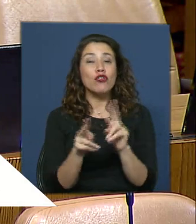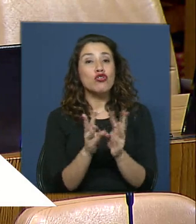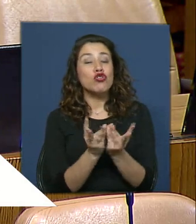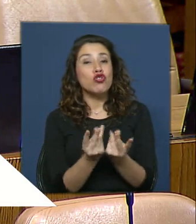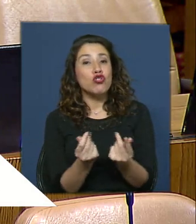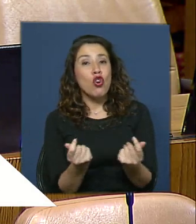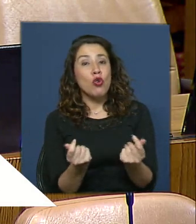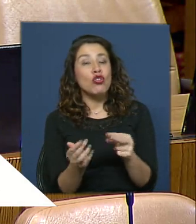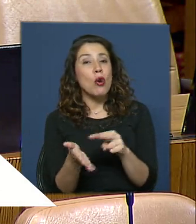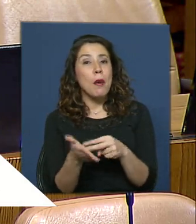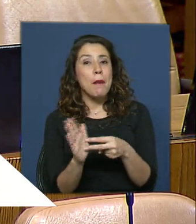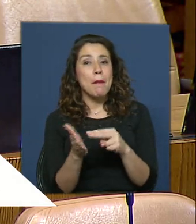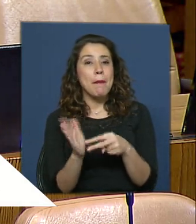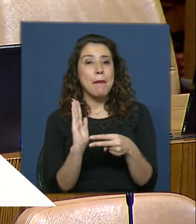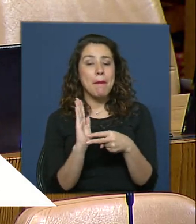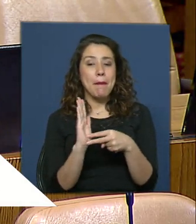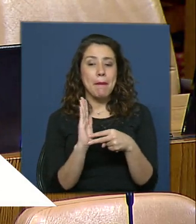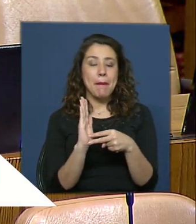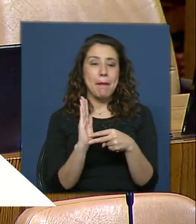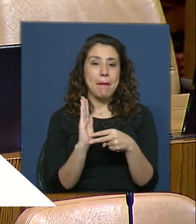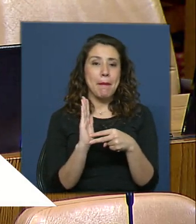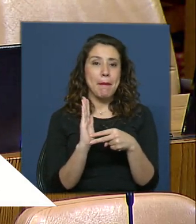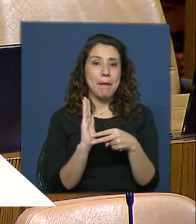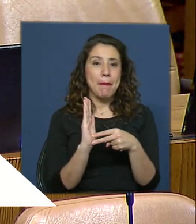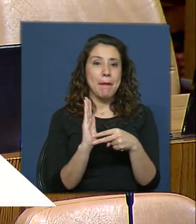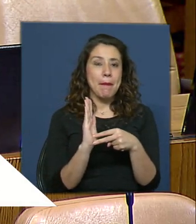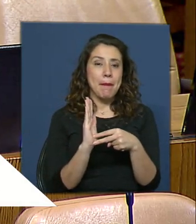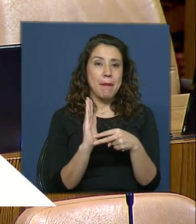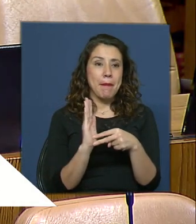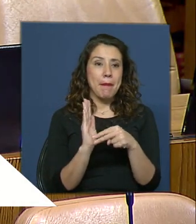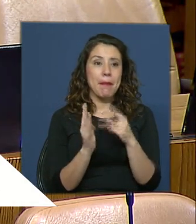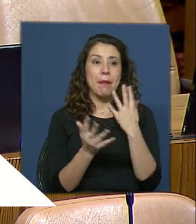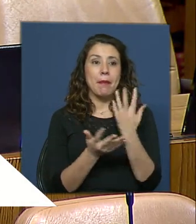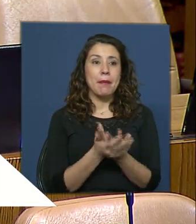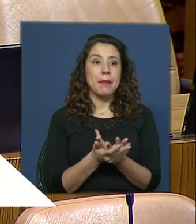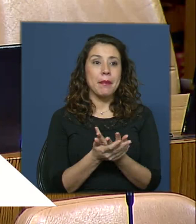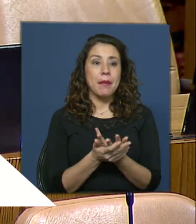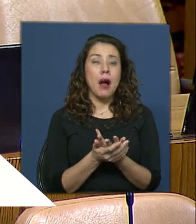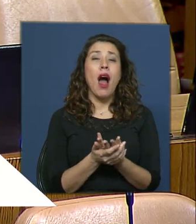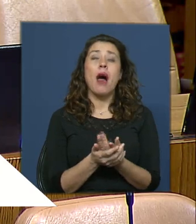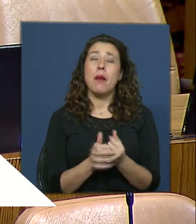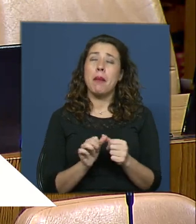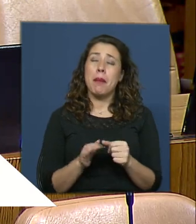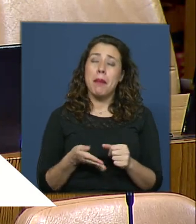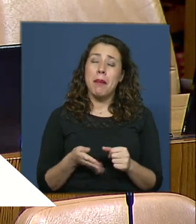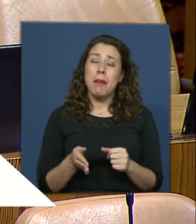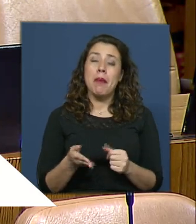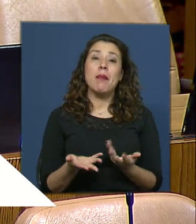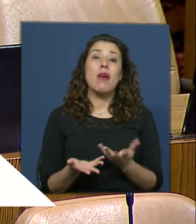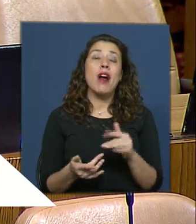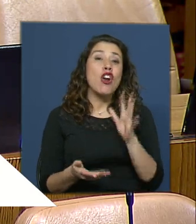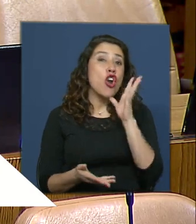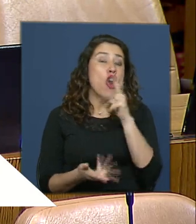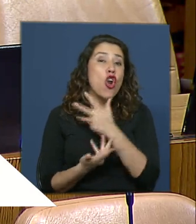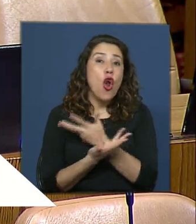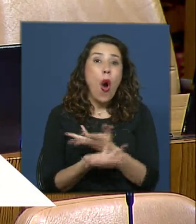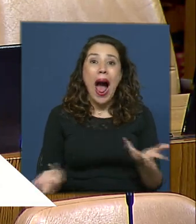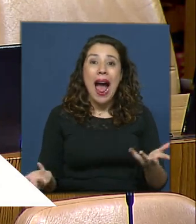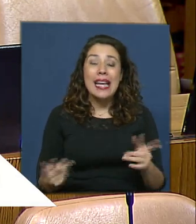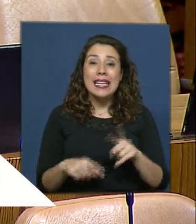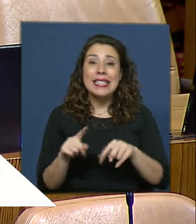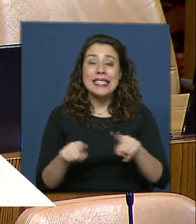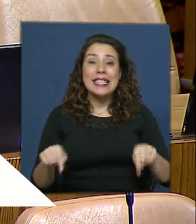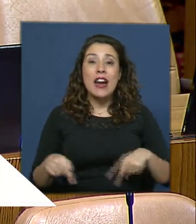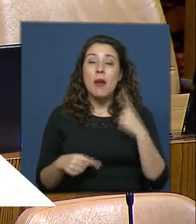solucionar uno de los problemas que se ha planteado y se ha presentado de manera frecuente, que es la disponibilidad de terrenos para la construcción